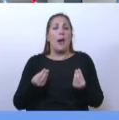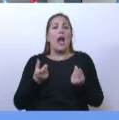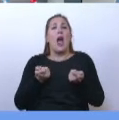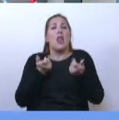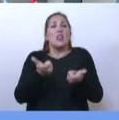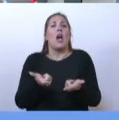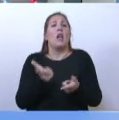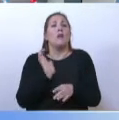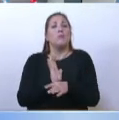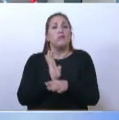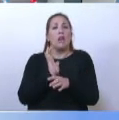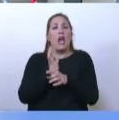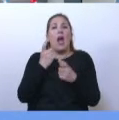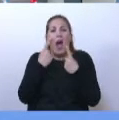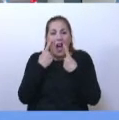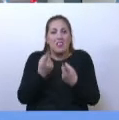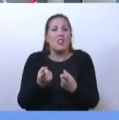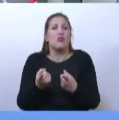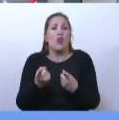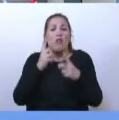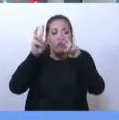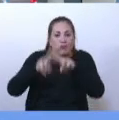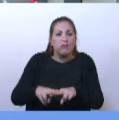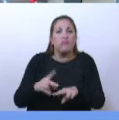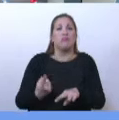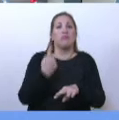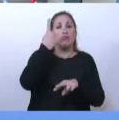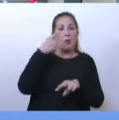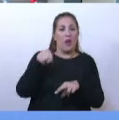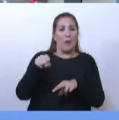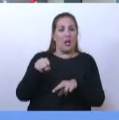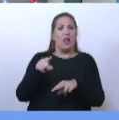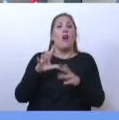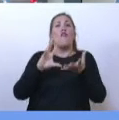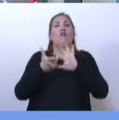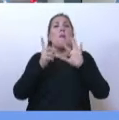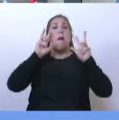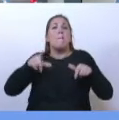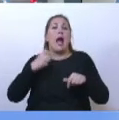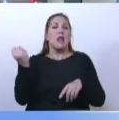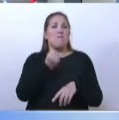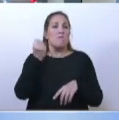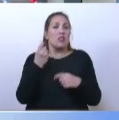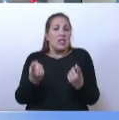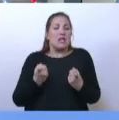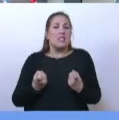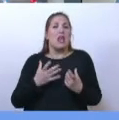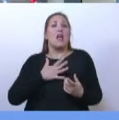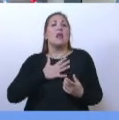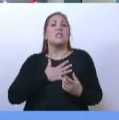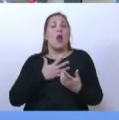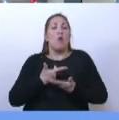es la atención primaria de la salud está estrategia esencial de la salud pública que